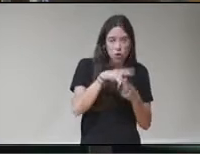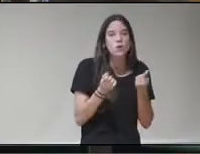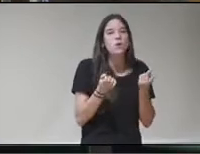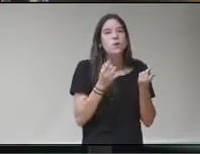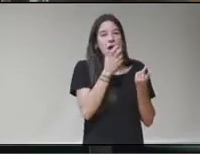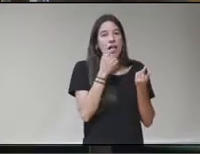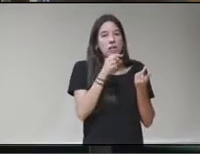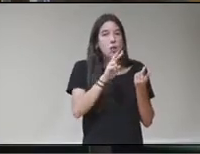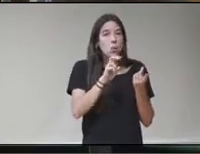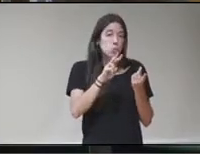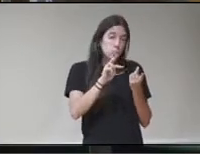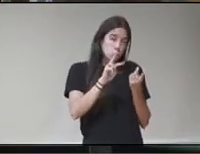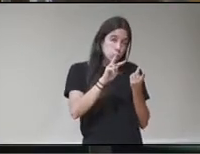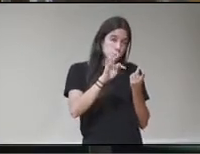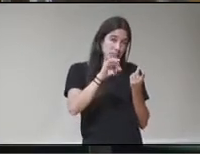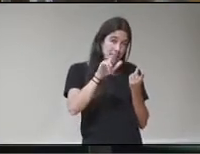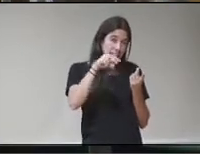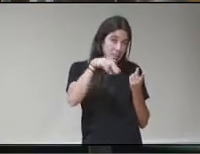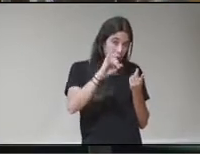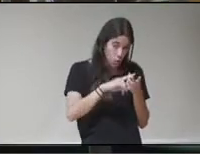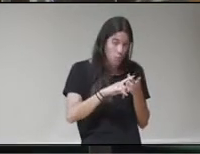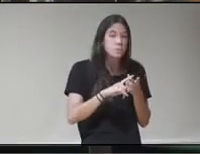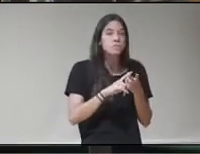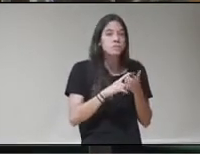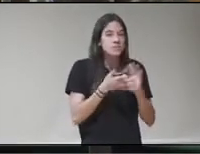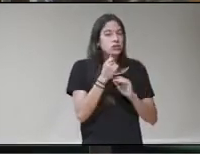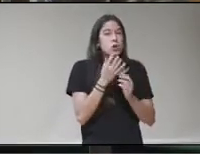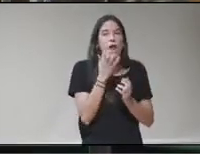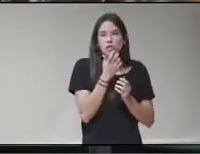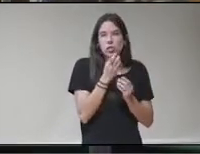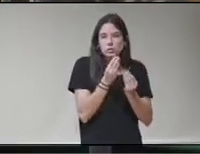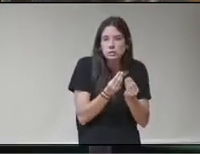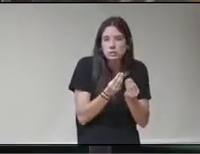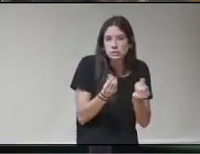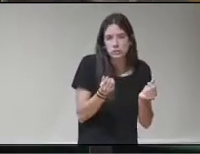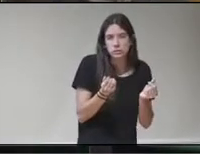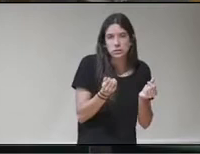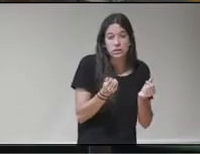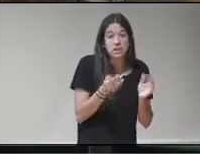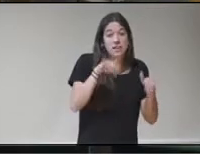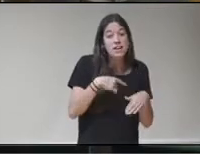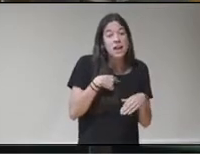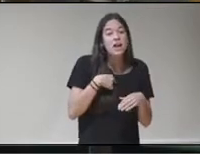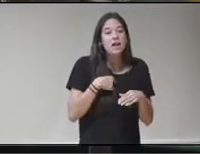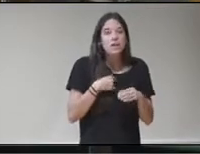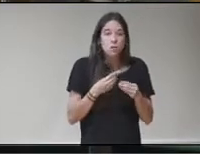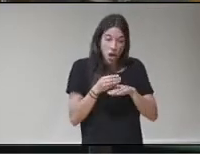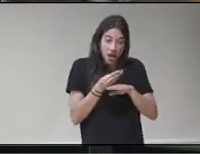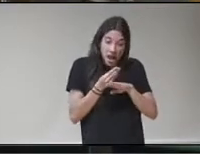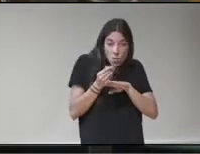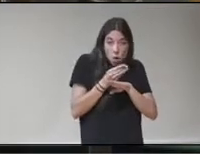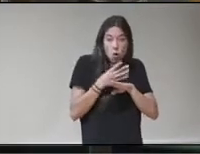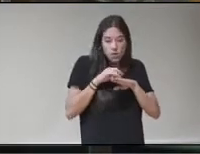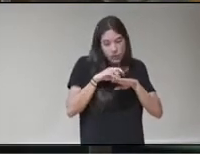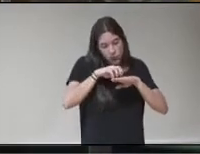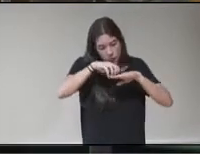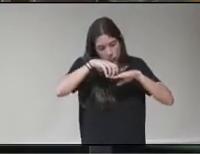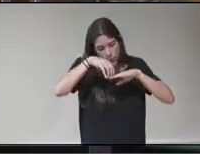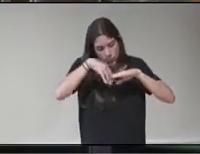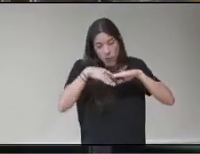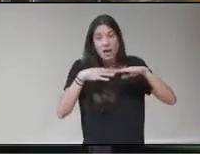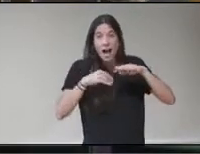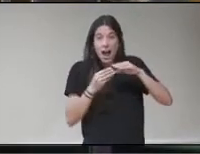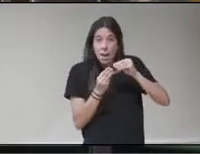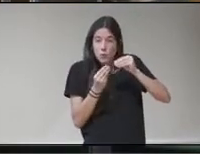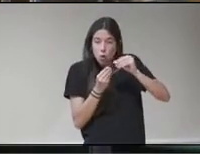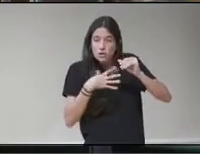ácido butírico. Estos son muy pequeños y por lo tanto pueden difundir muy bien a través del moco, pueden acceder a la mucosa y ahora